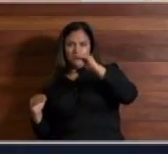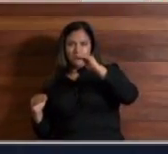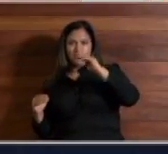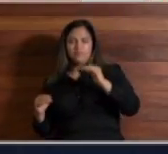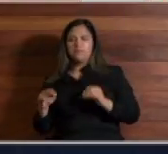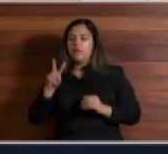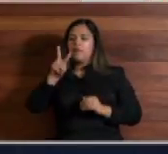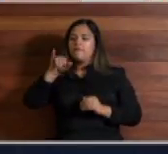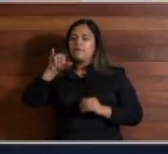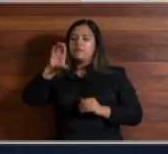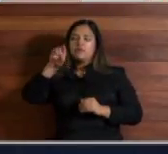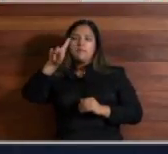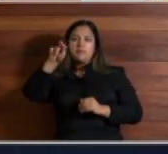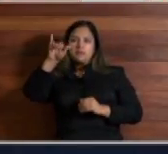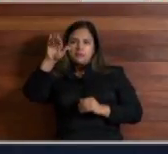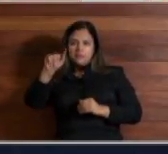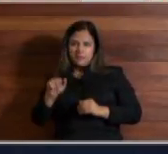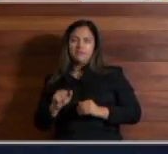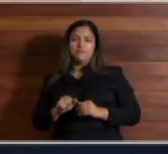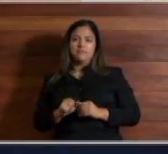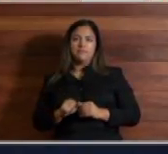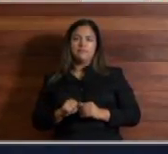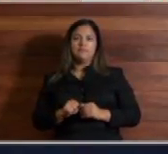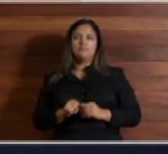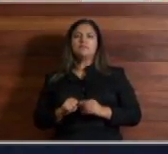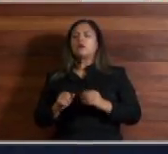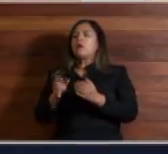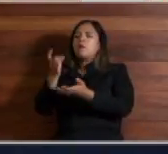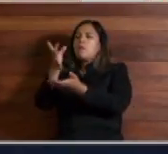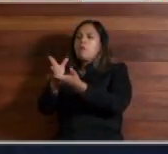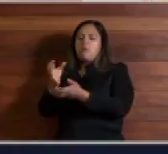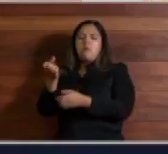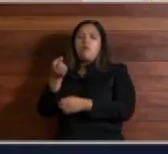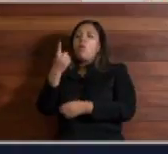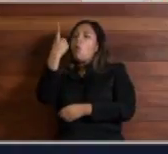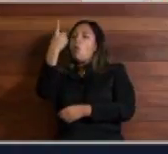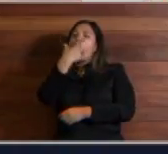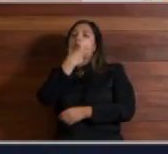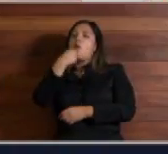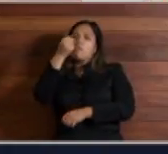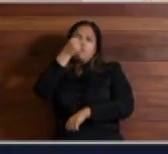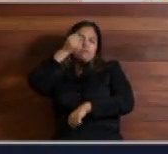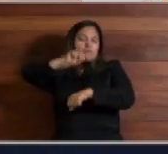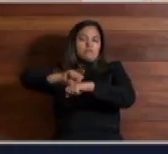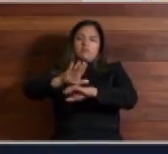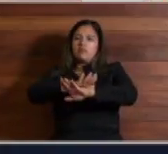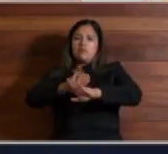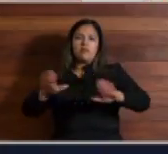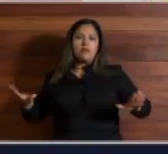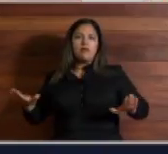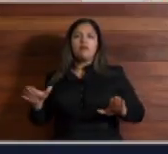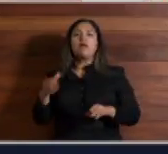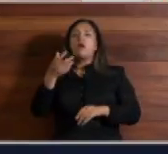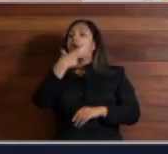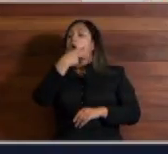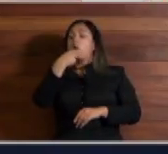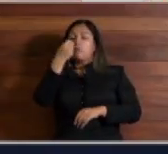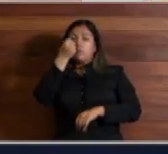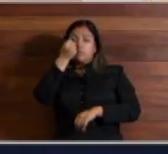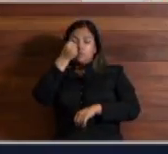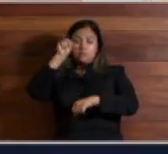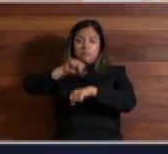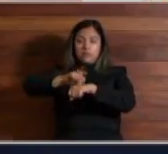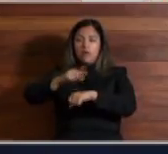establecer que de hecho hay una sola secretaría o un solo secretario, el secretario de Hacienda, el secretario